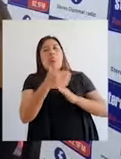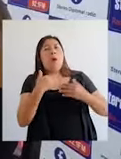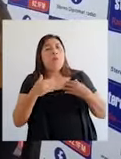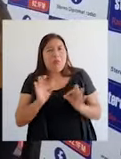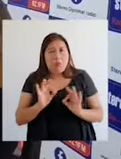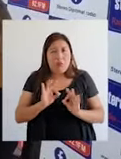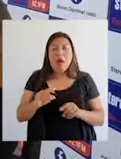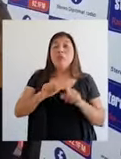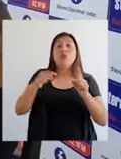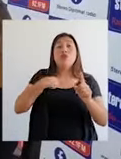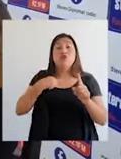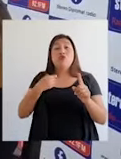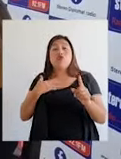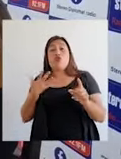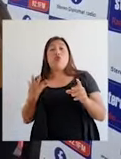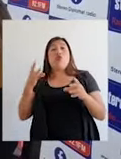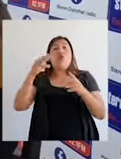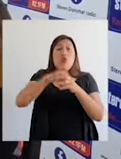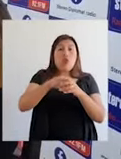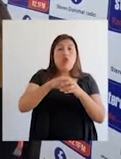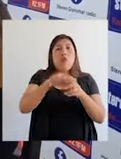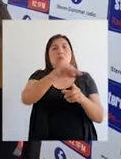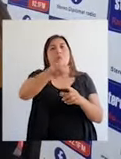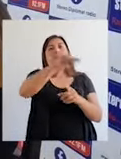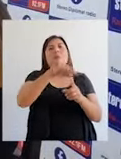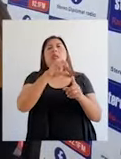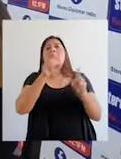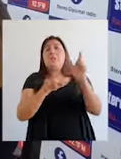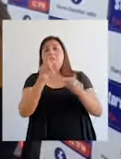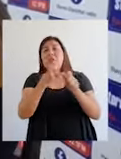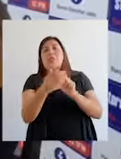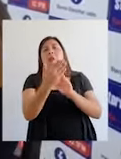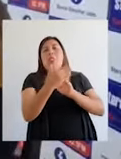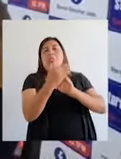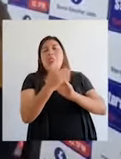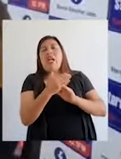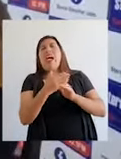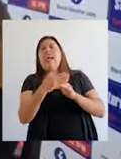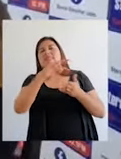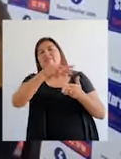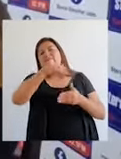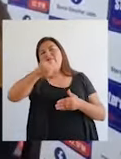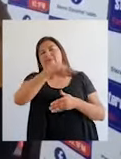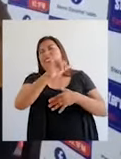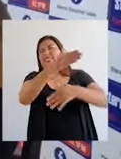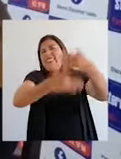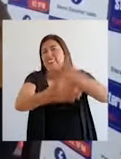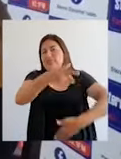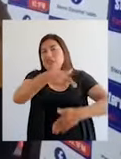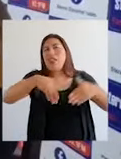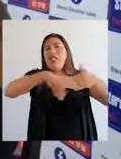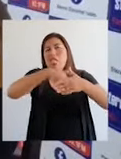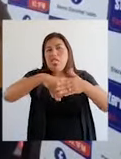discriminación. Pero si en mi entorno hay una actitud distinta, sí ya me segrega. Discriminatoria. Y